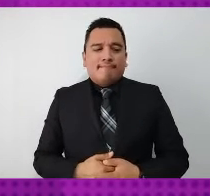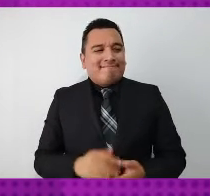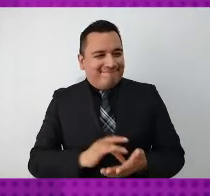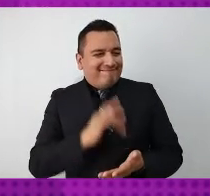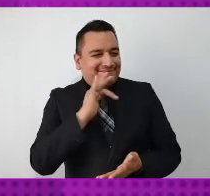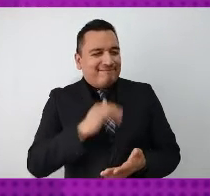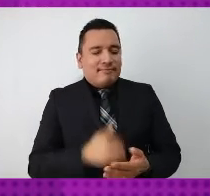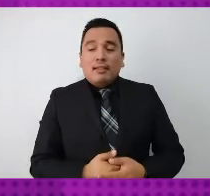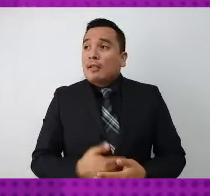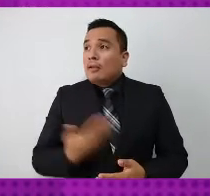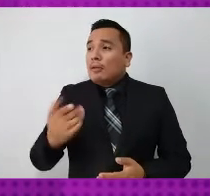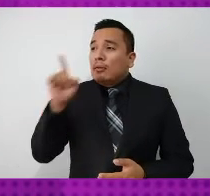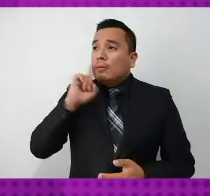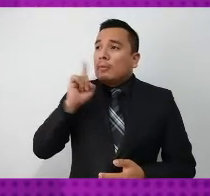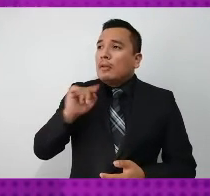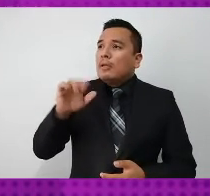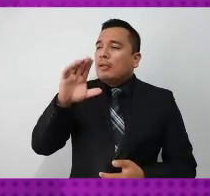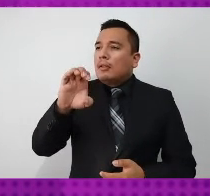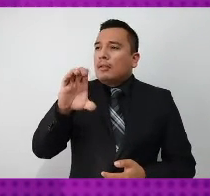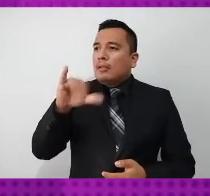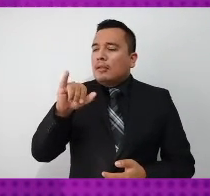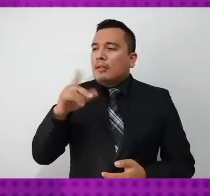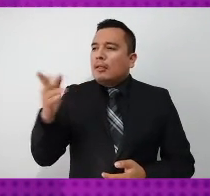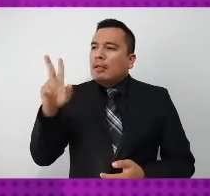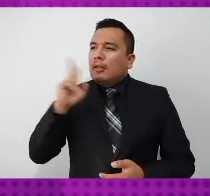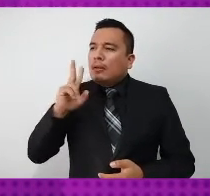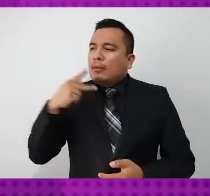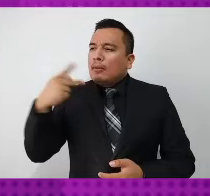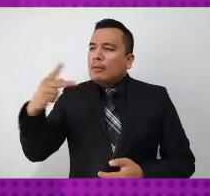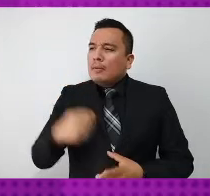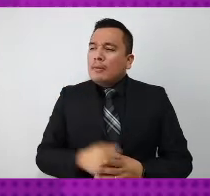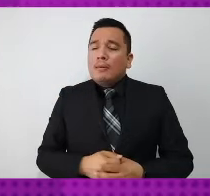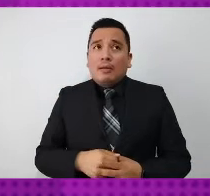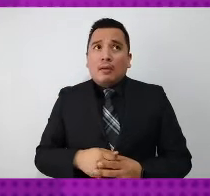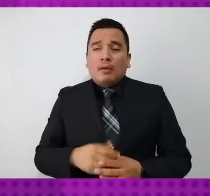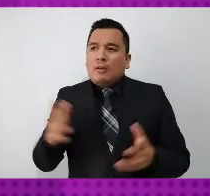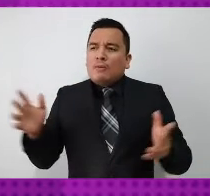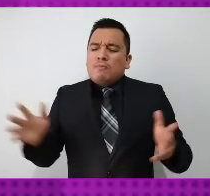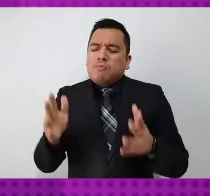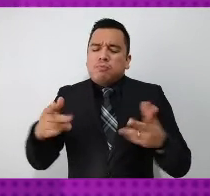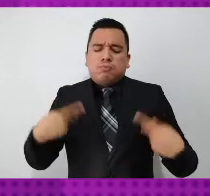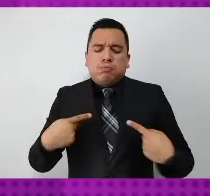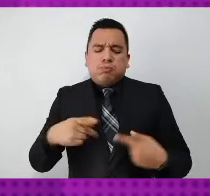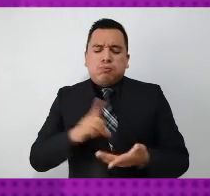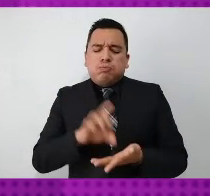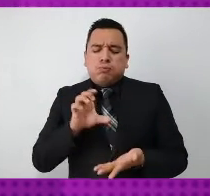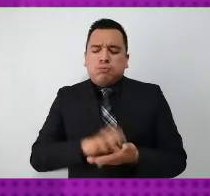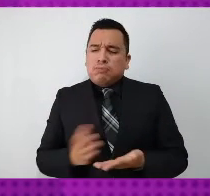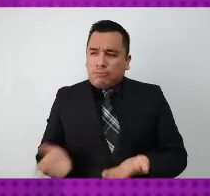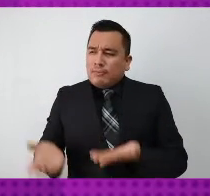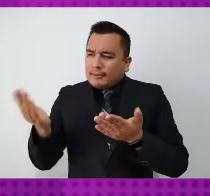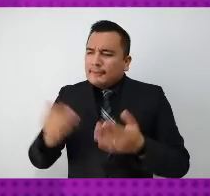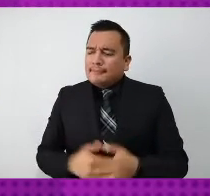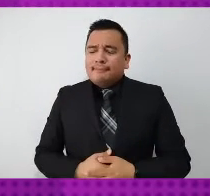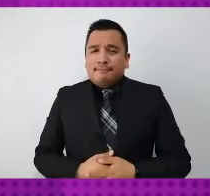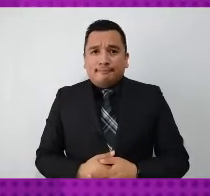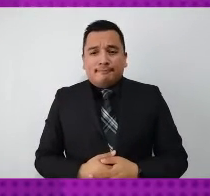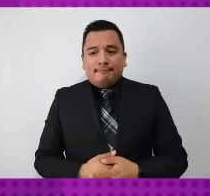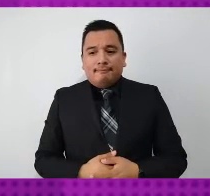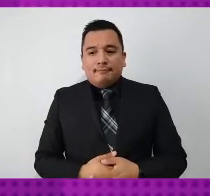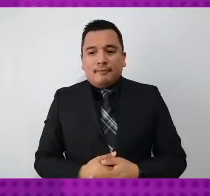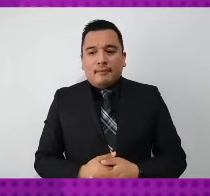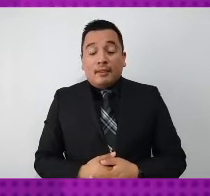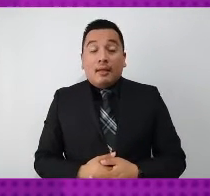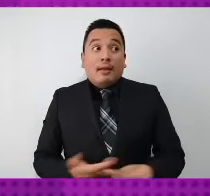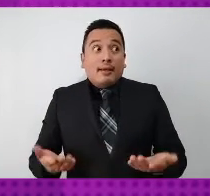cesc y cardiel activista e impulsora de los derechos para las personas con discapacidad adelante se siente y bueno pues 7